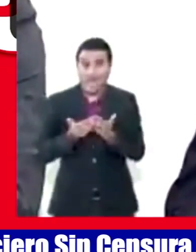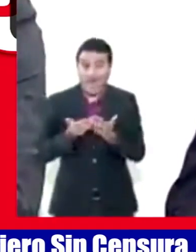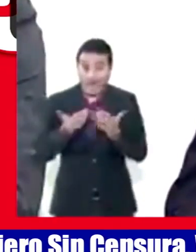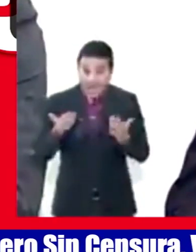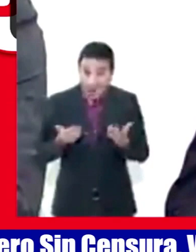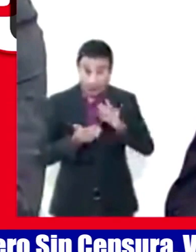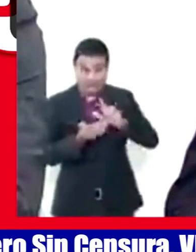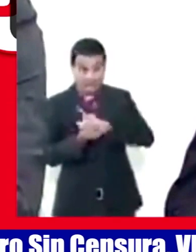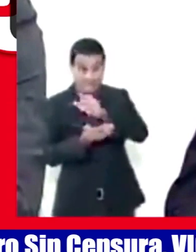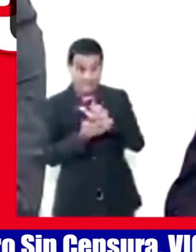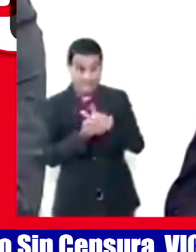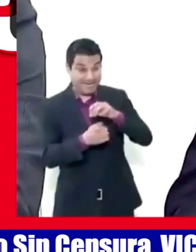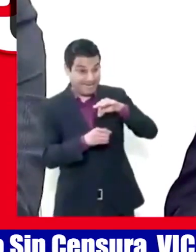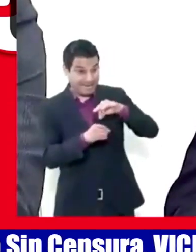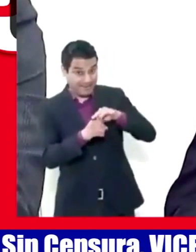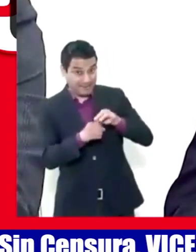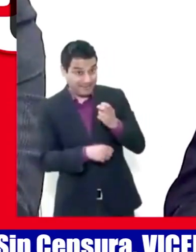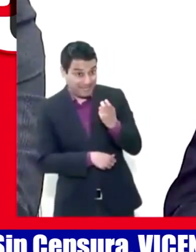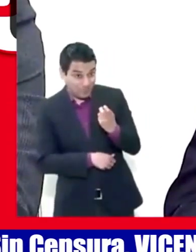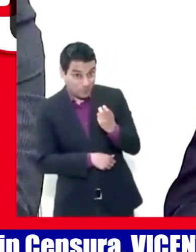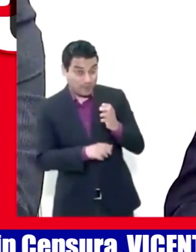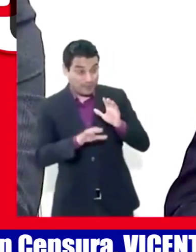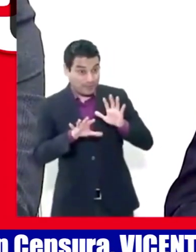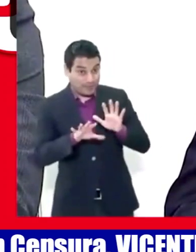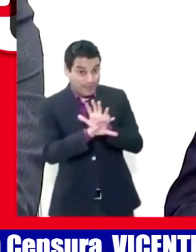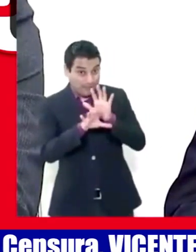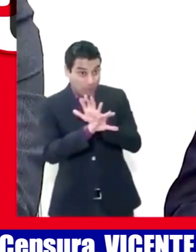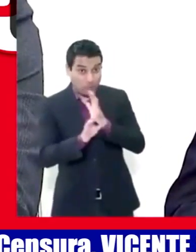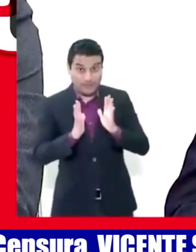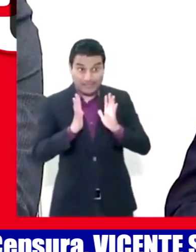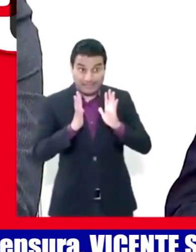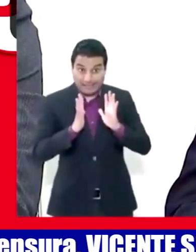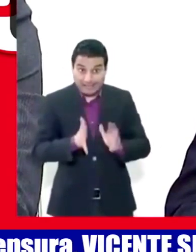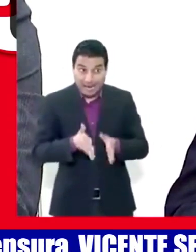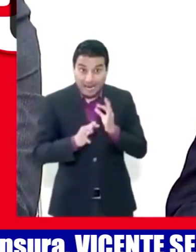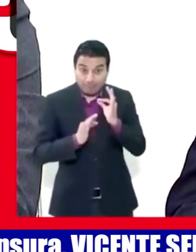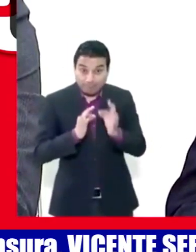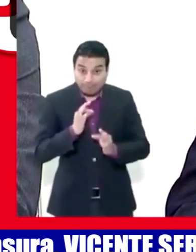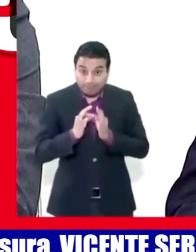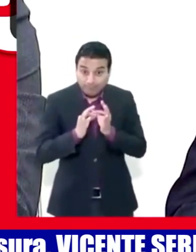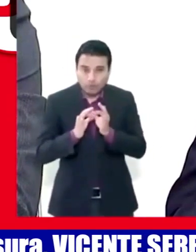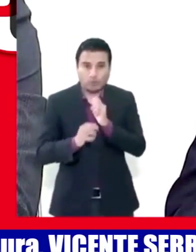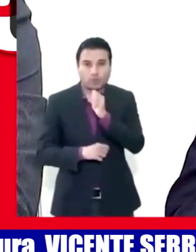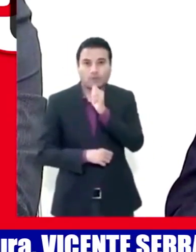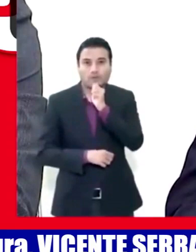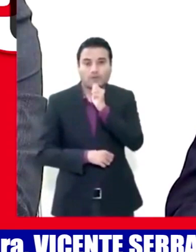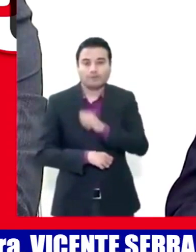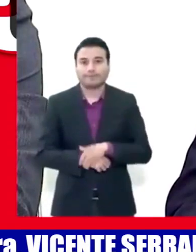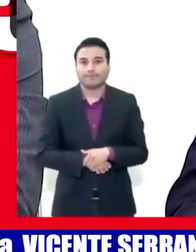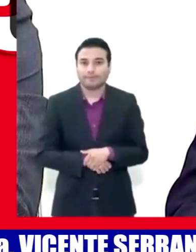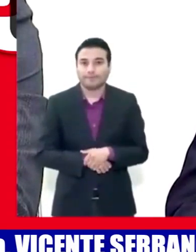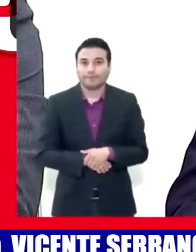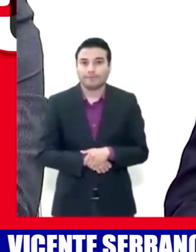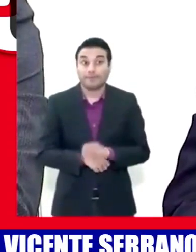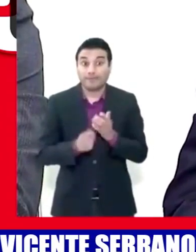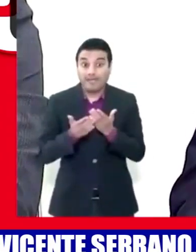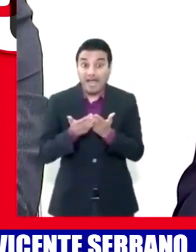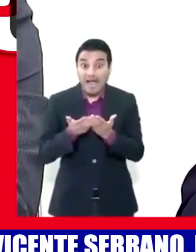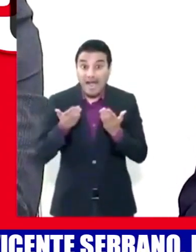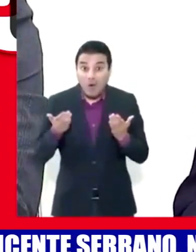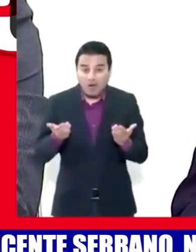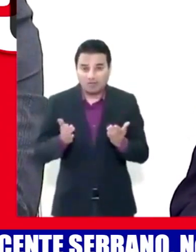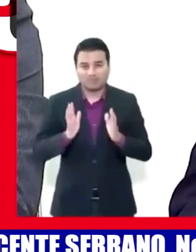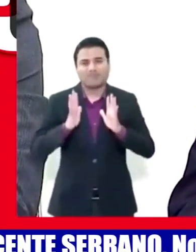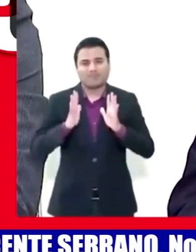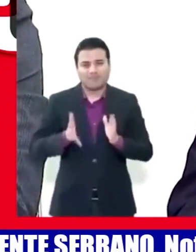todavía no concluye el trámite legislativo y ya incluso ahora están dividiendo en